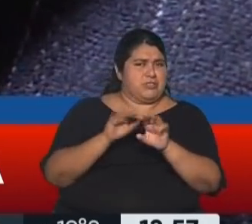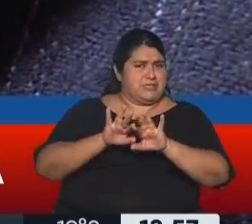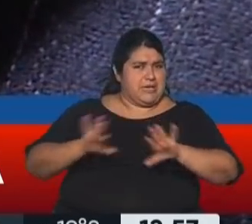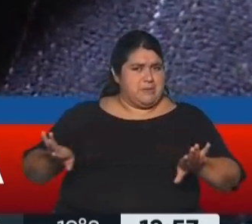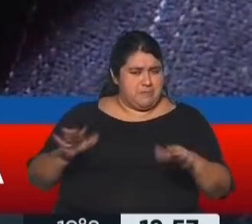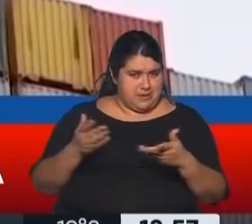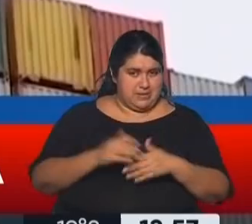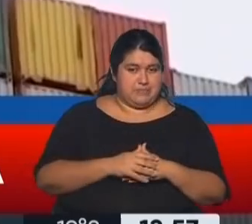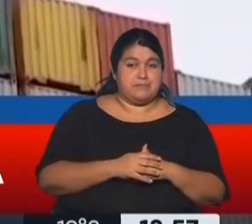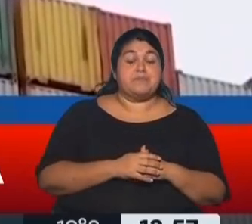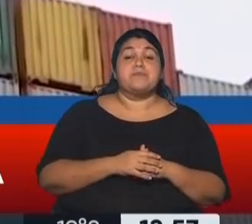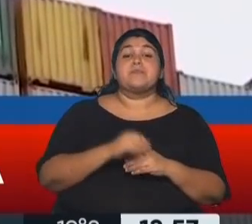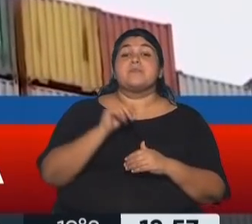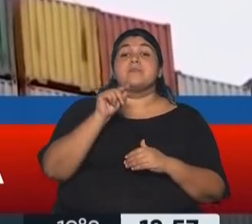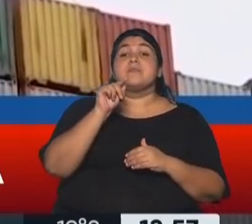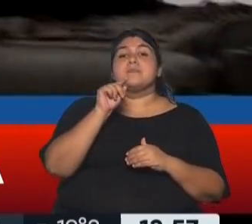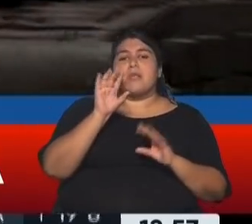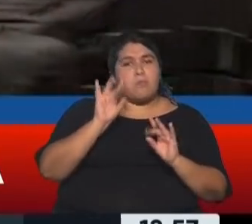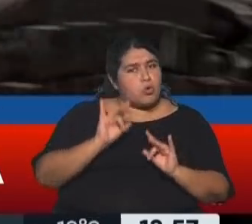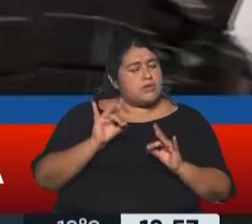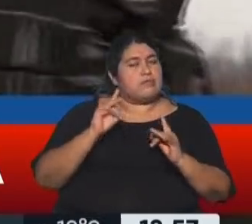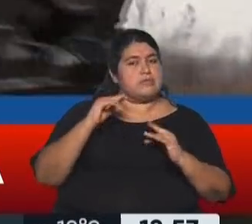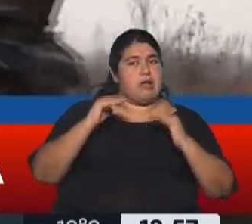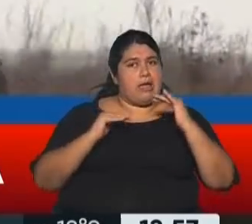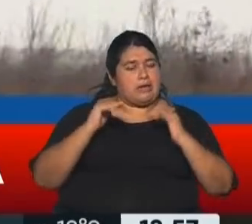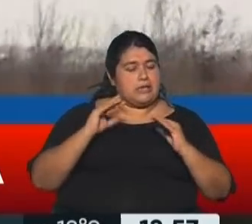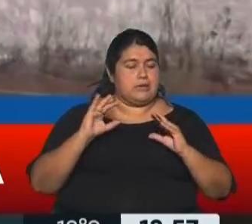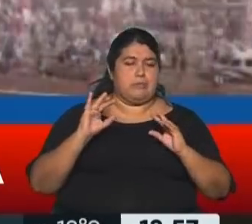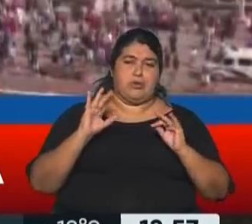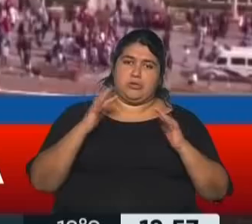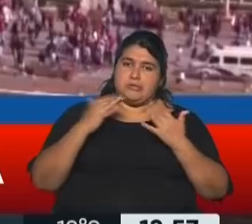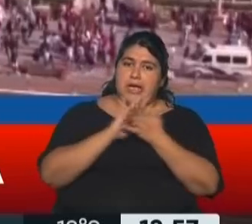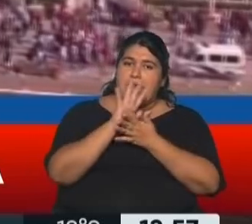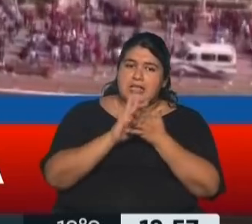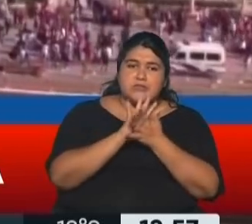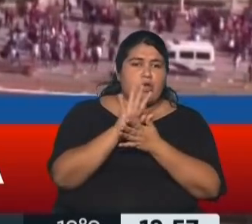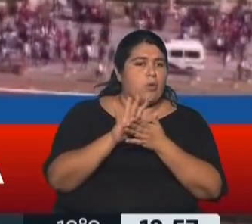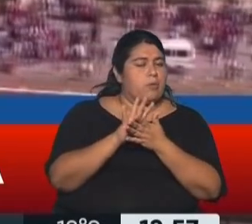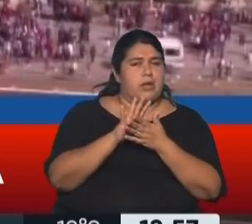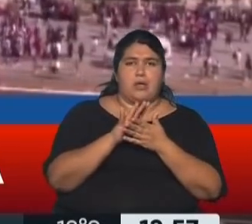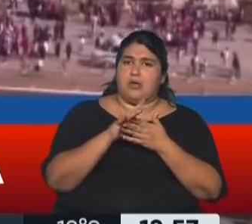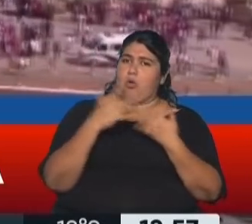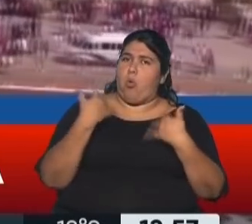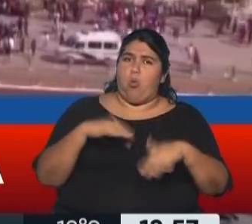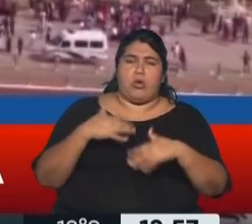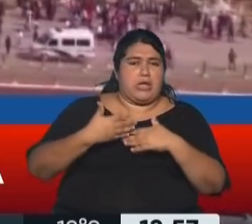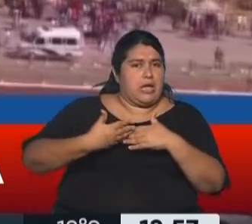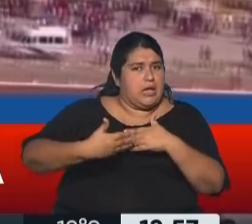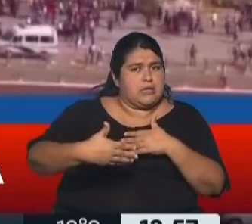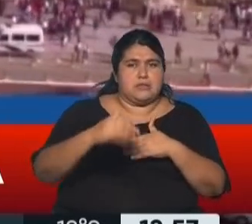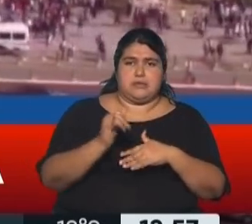separarlas. Un equilibrio difícil e inestable que deberá resolverse más temprano que